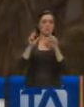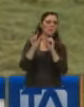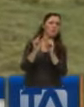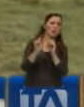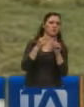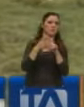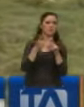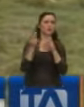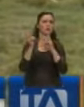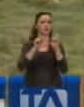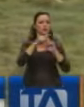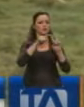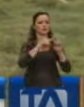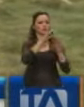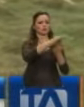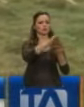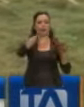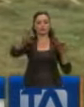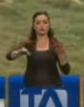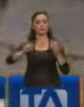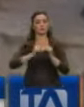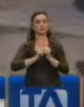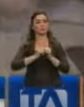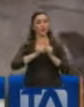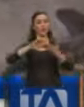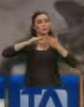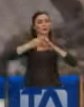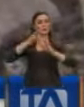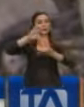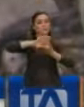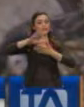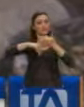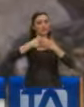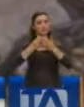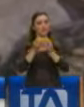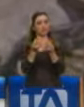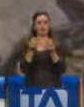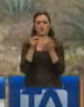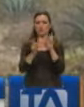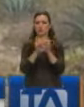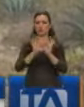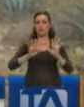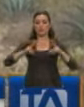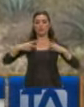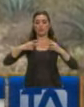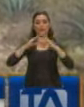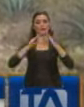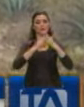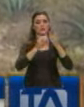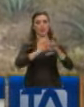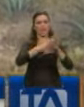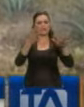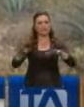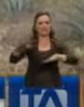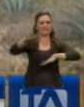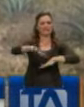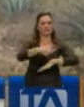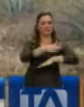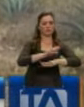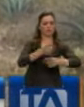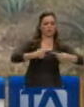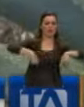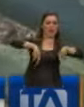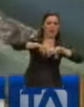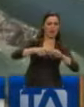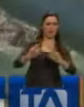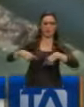sitios de Macuchapa y Tablón. En el centro de la comunidad, que hoy se encuentra poblado, estaba cubierto de pantano, vertientes y lagos, como